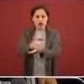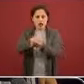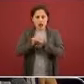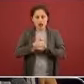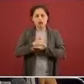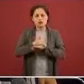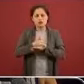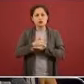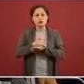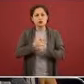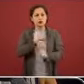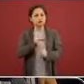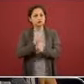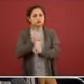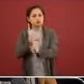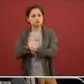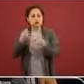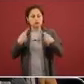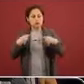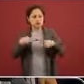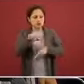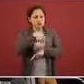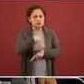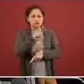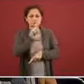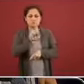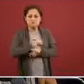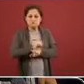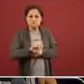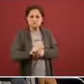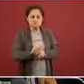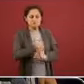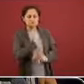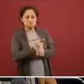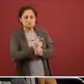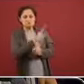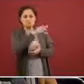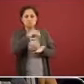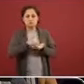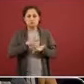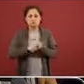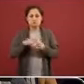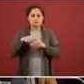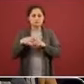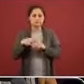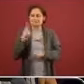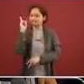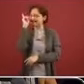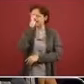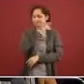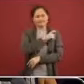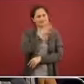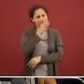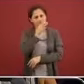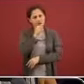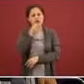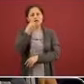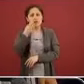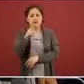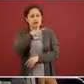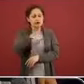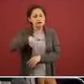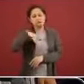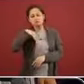casos que no pueden ser contabilizados, no pueden ser identificados de manera directa, pero sí tienen que ser tomados en cuenta cuando se